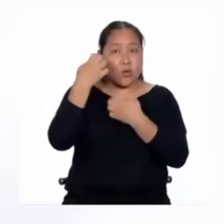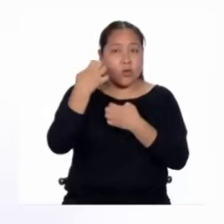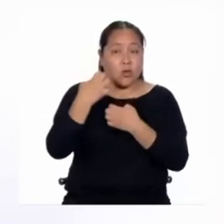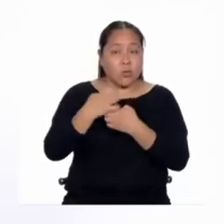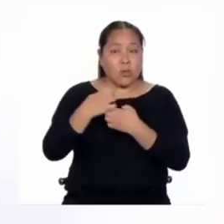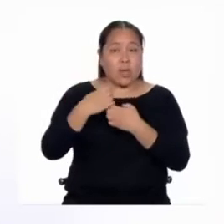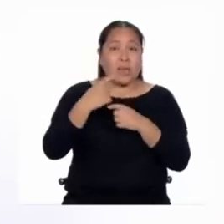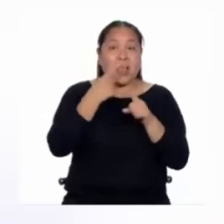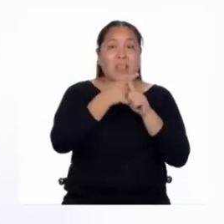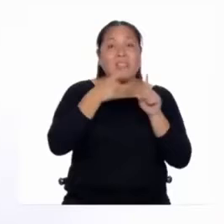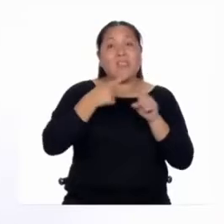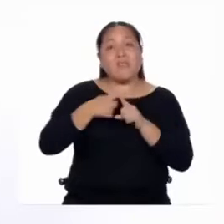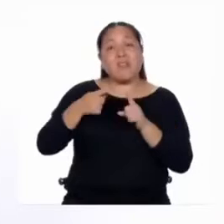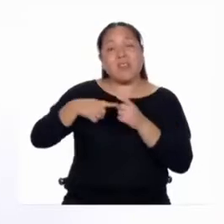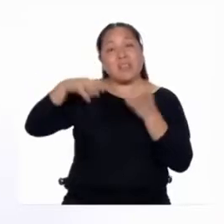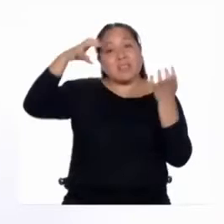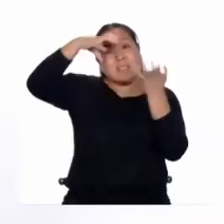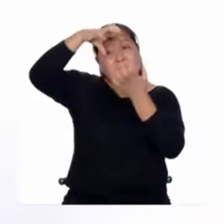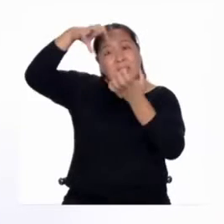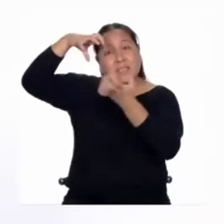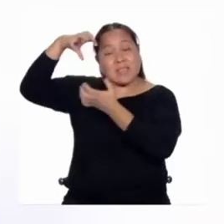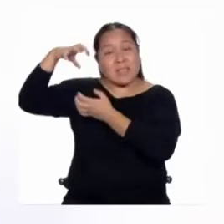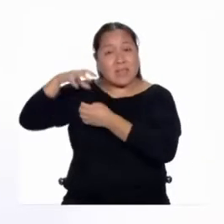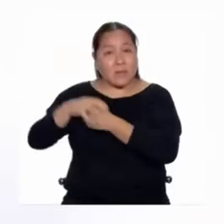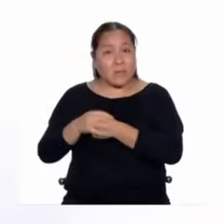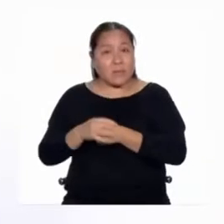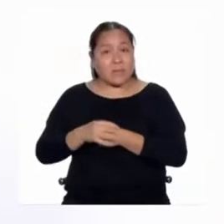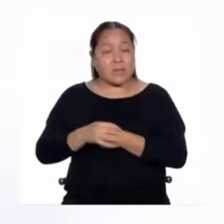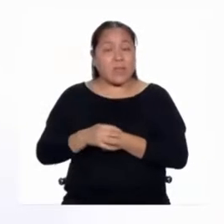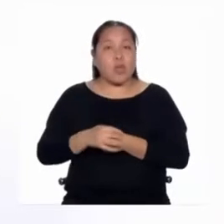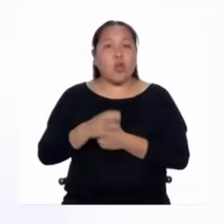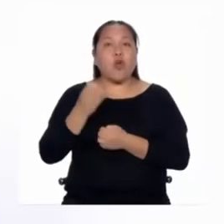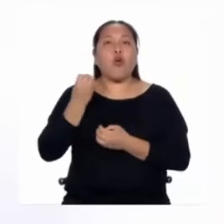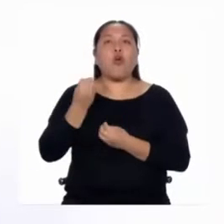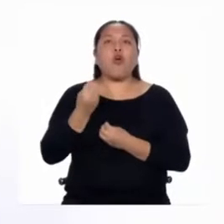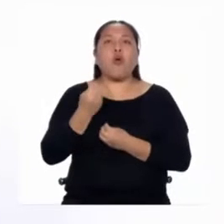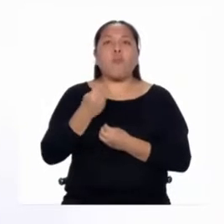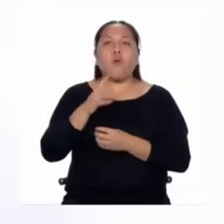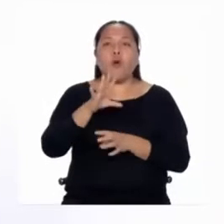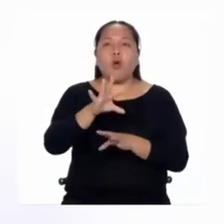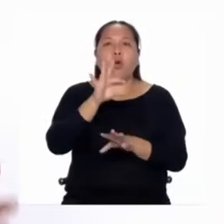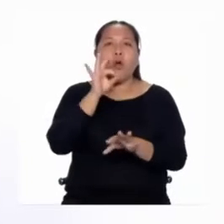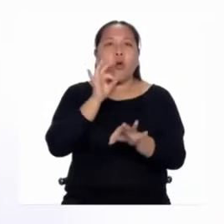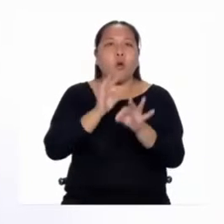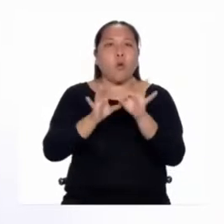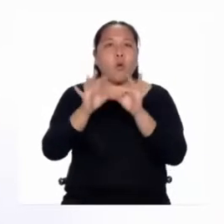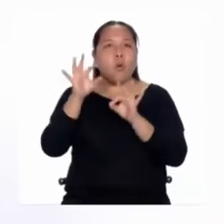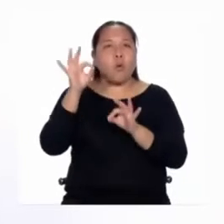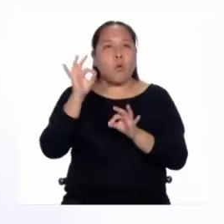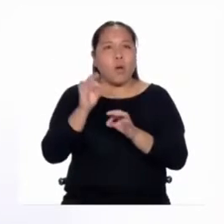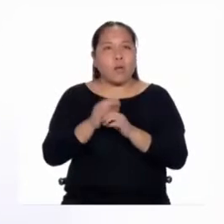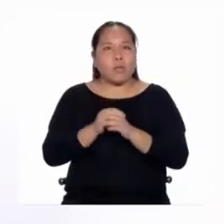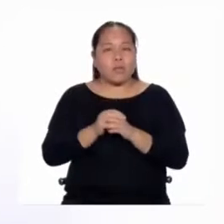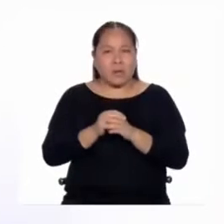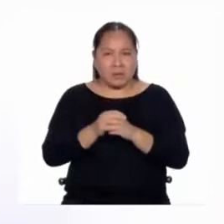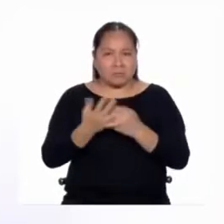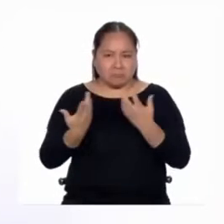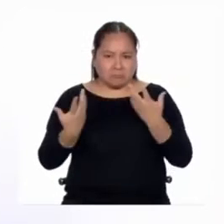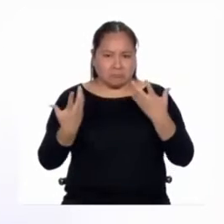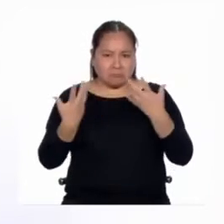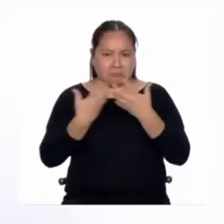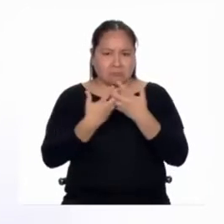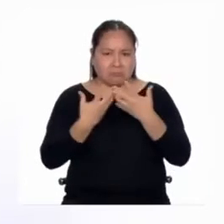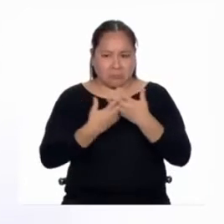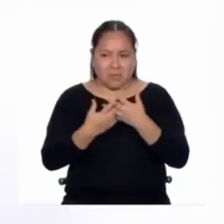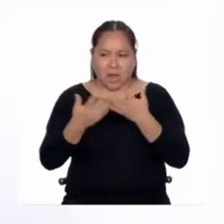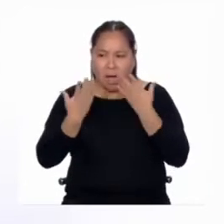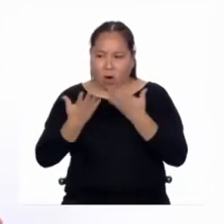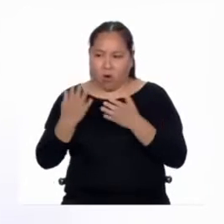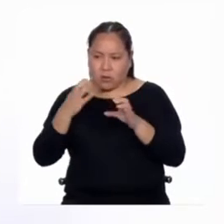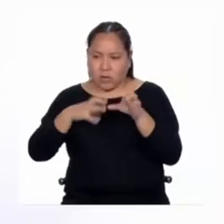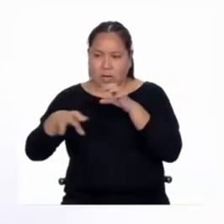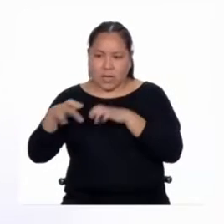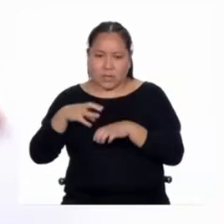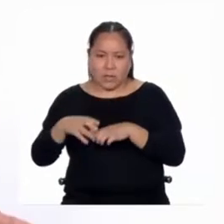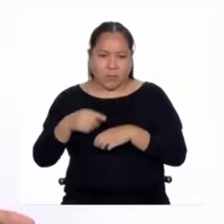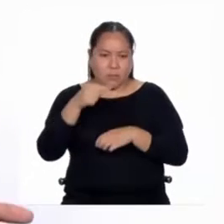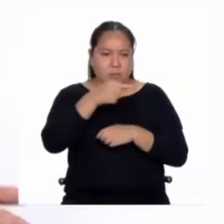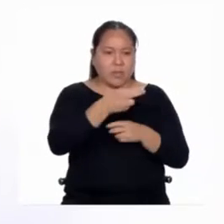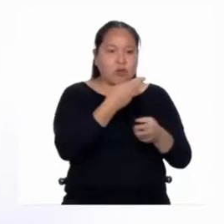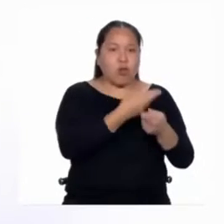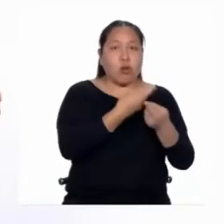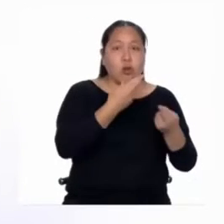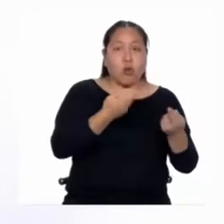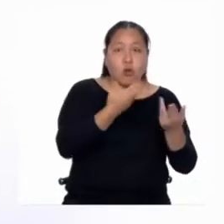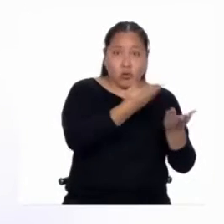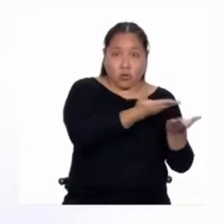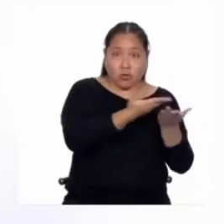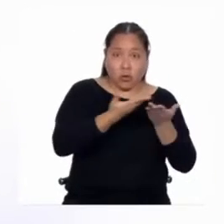climática? ¿Y cómo encuentra uno o una la armonía entre nuestras actividades y los recursos que nos ofrecen los ecosistemas